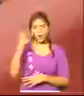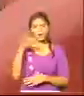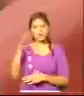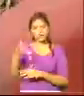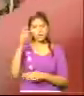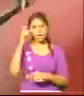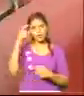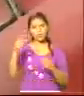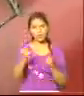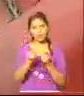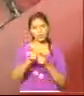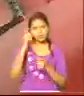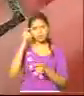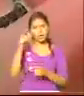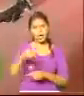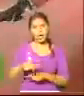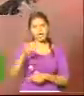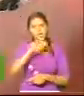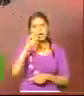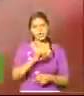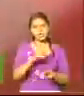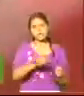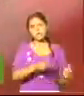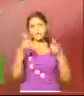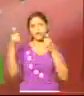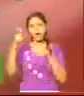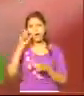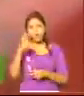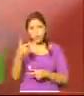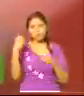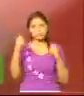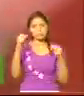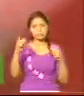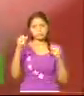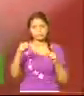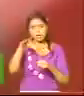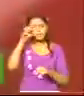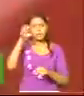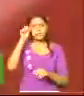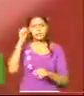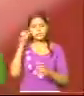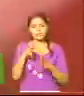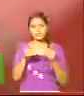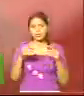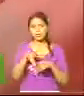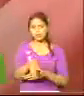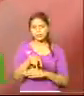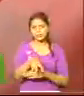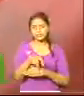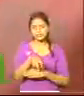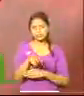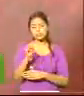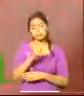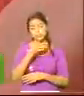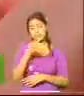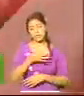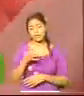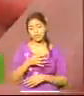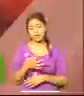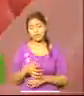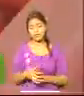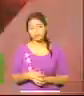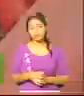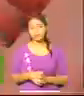días allá, los guayú acá al Zulia los llevamos para allá para Guárico y allá se entrenaron y aprendiste a manejar esta cosechadora. Sí, así es